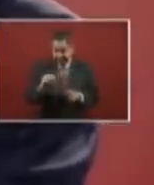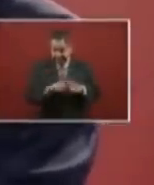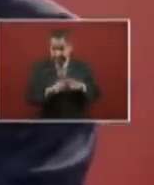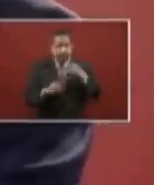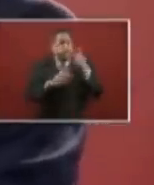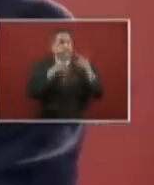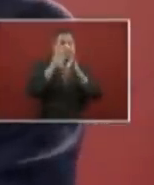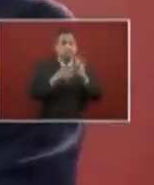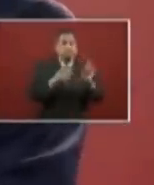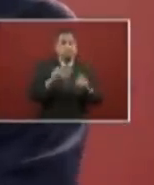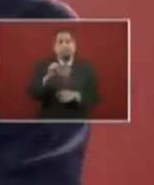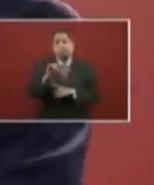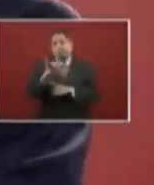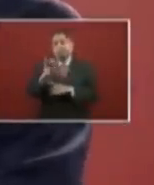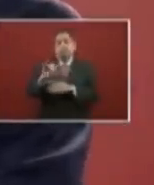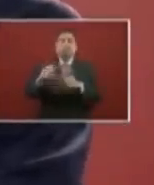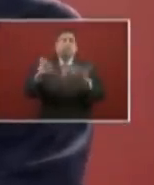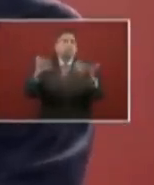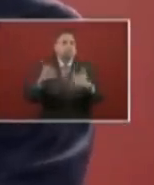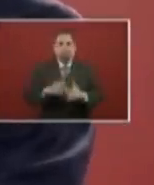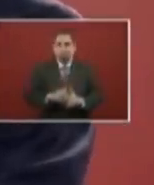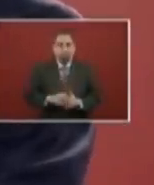hablando de ética